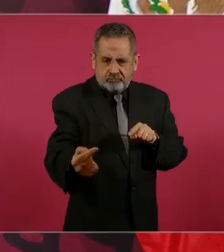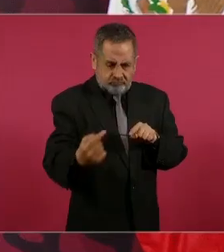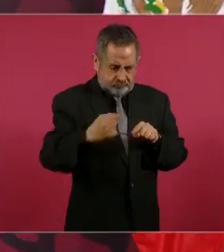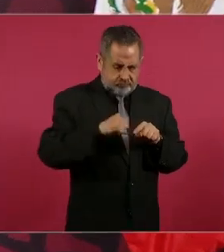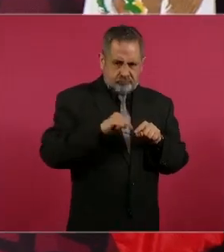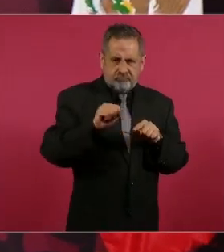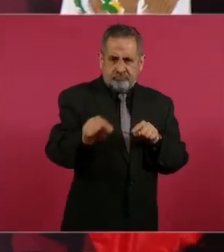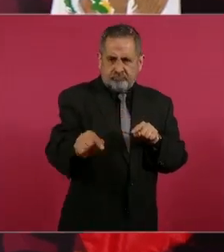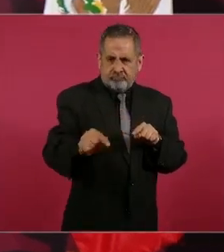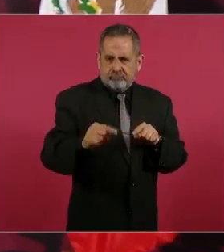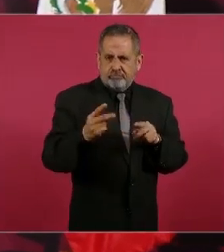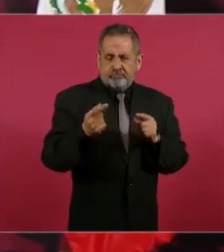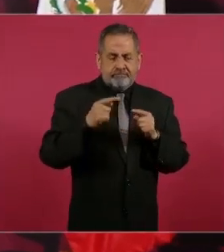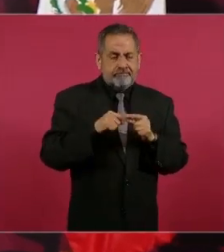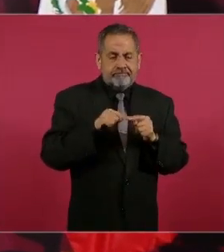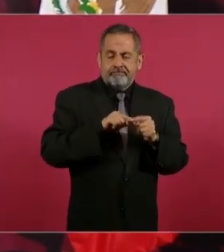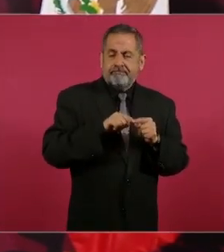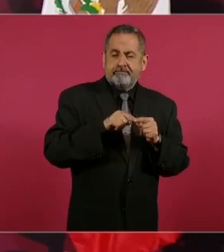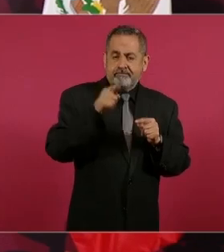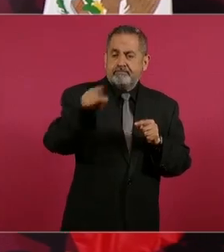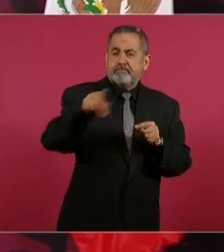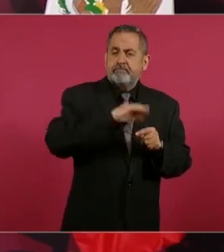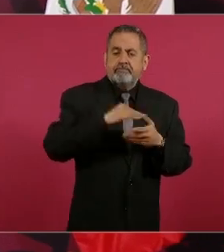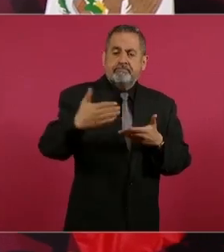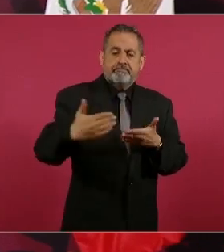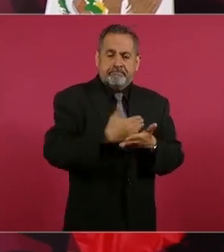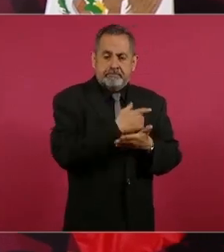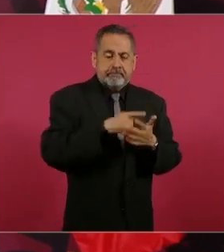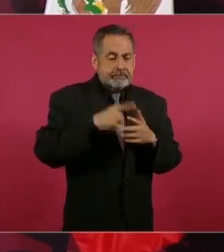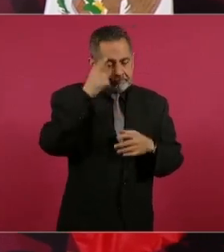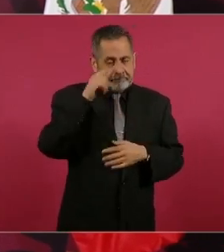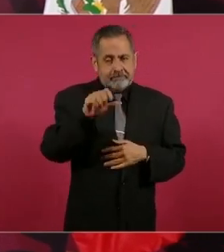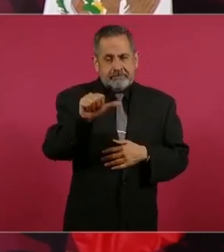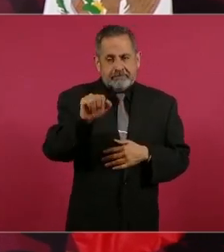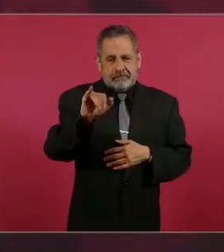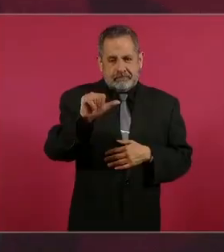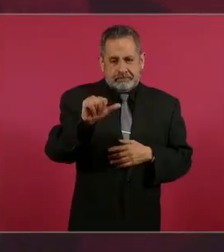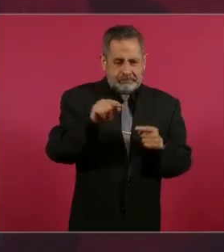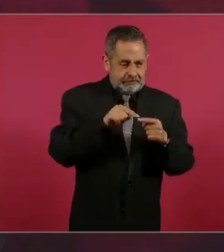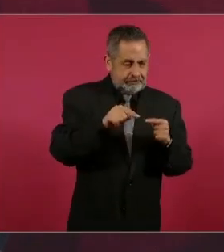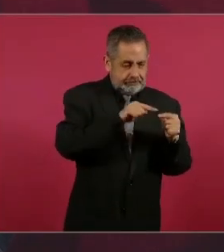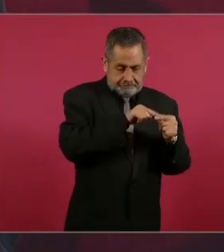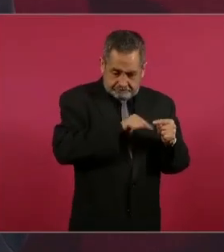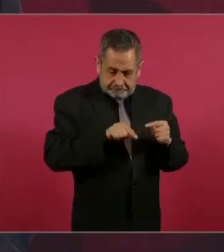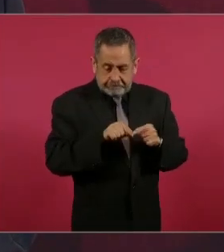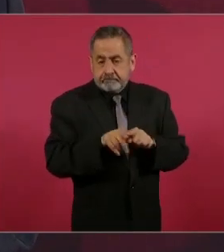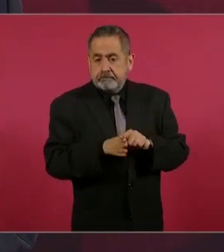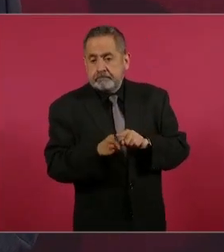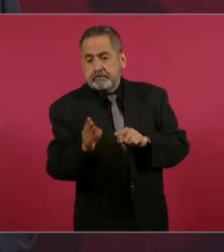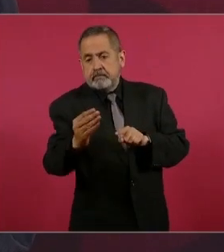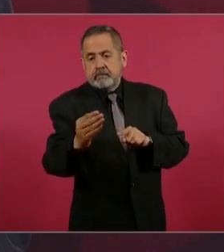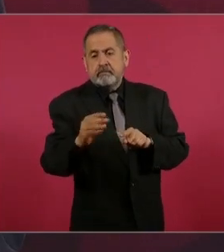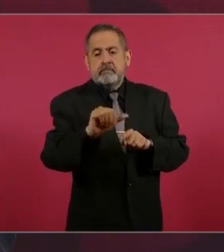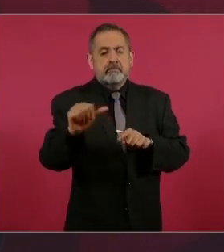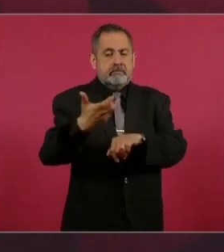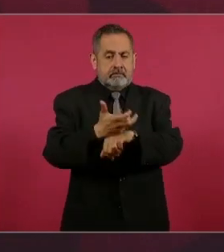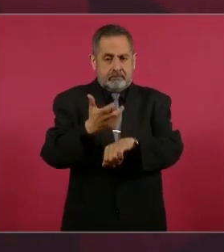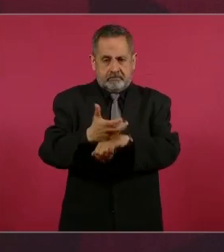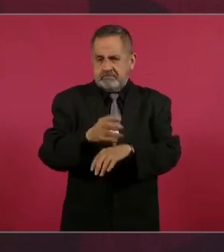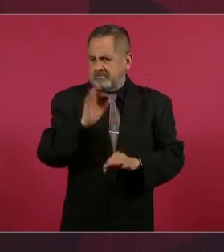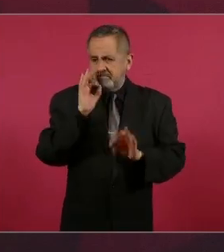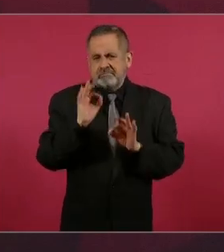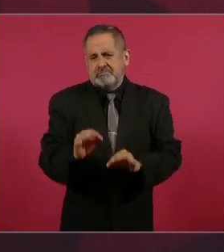de Asia a la costa este de Estados Unidos, pensando